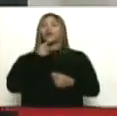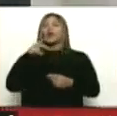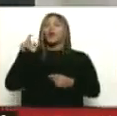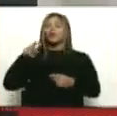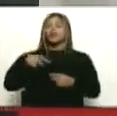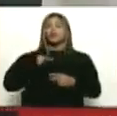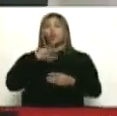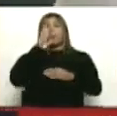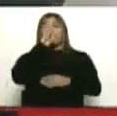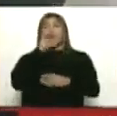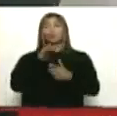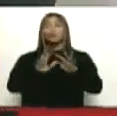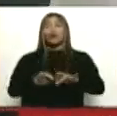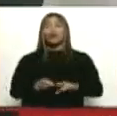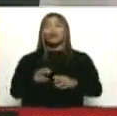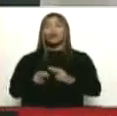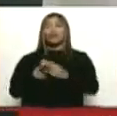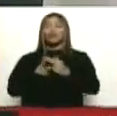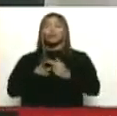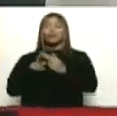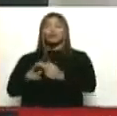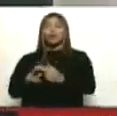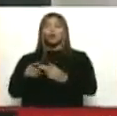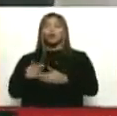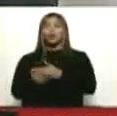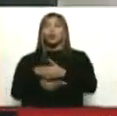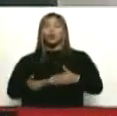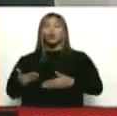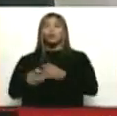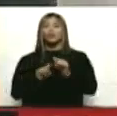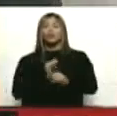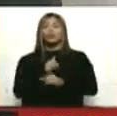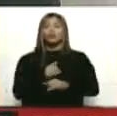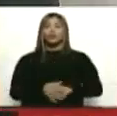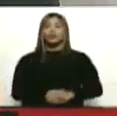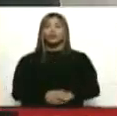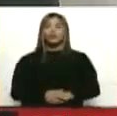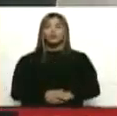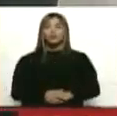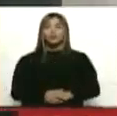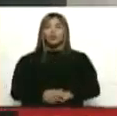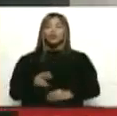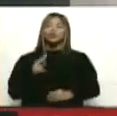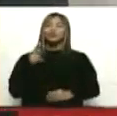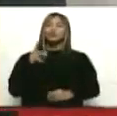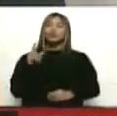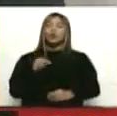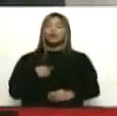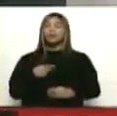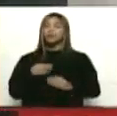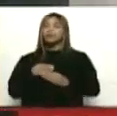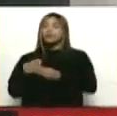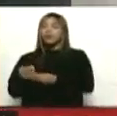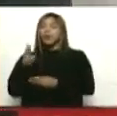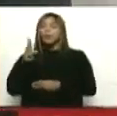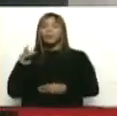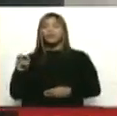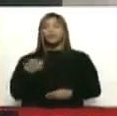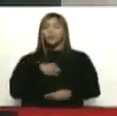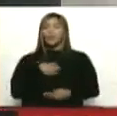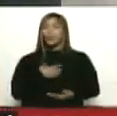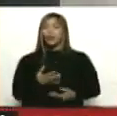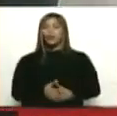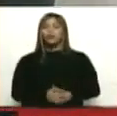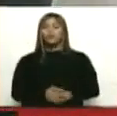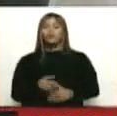para hacer una carta de crédito, que es un instrumento de comercio internacional de uso diario, a favor de PDVSA. Una